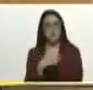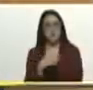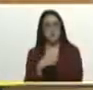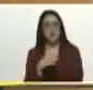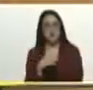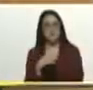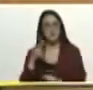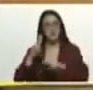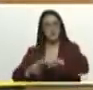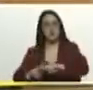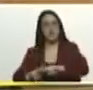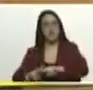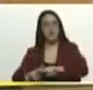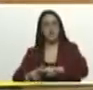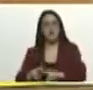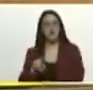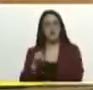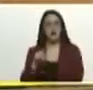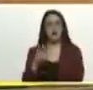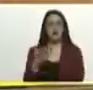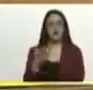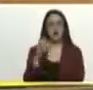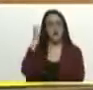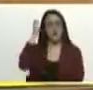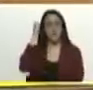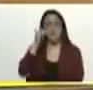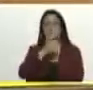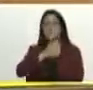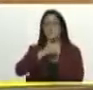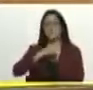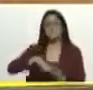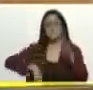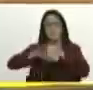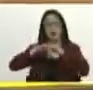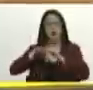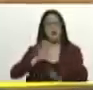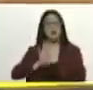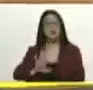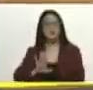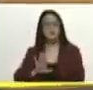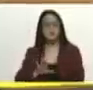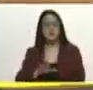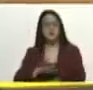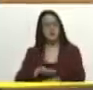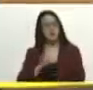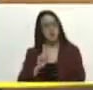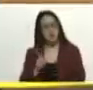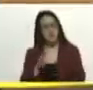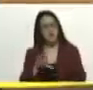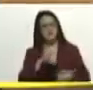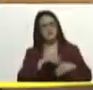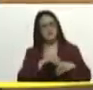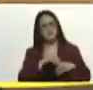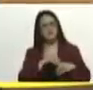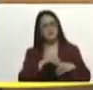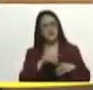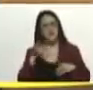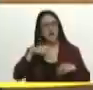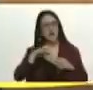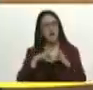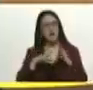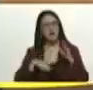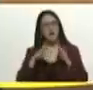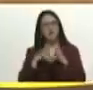a los demás de intolerantes. Los europeos son intolerantes, los americanos son intolerantes, pero ¿por qué no aceptar que hemos sido